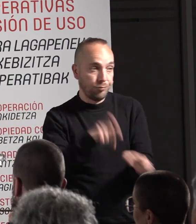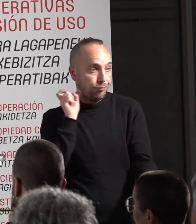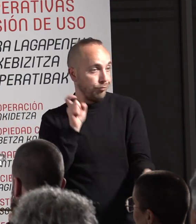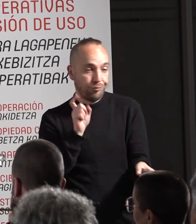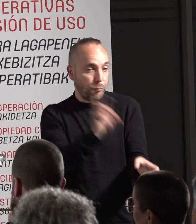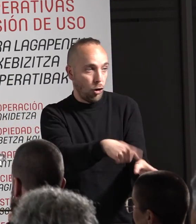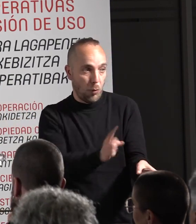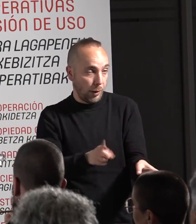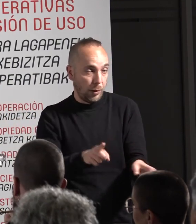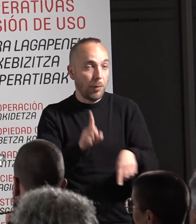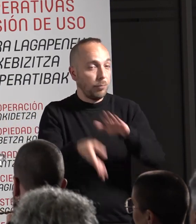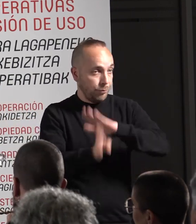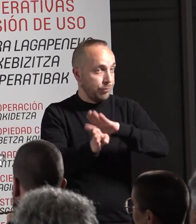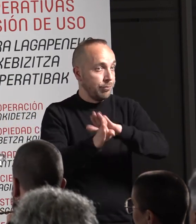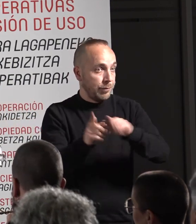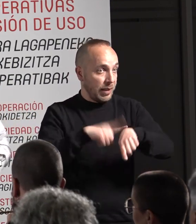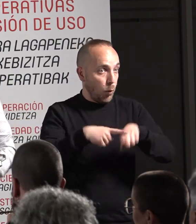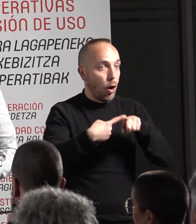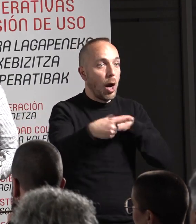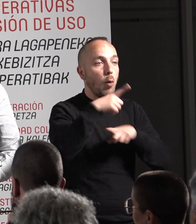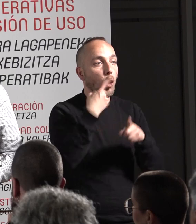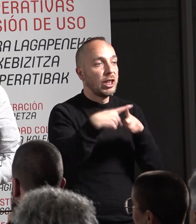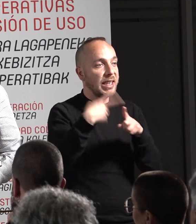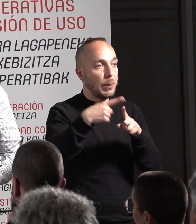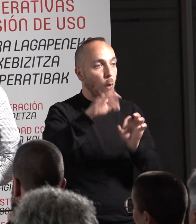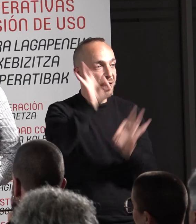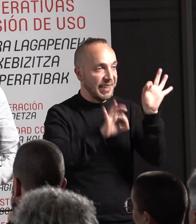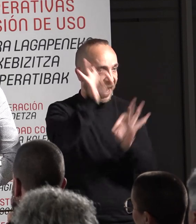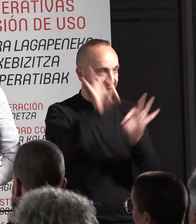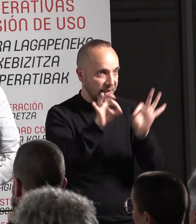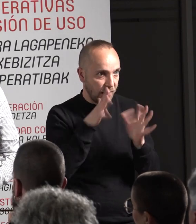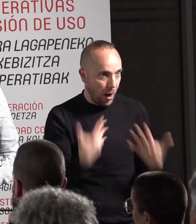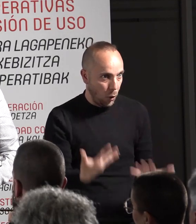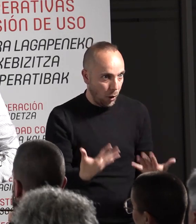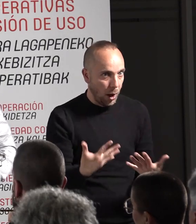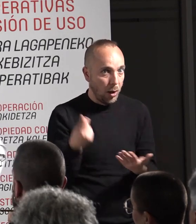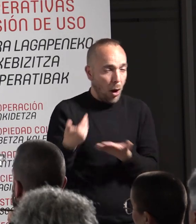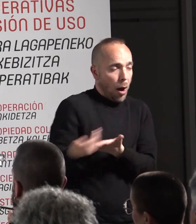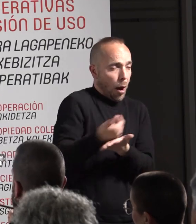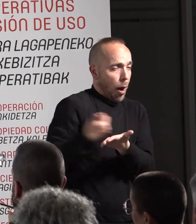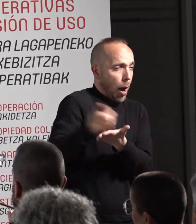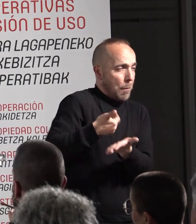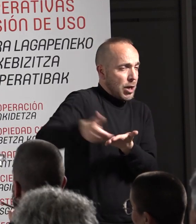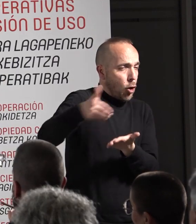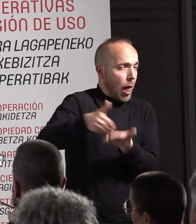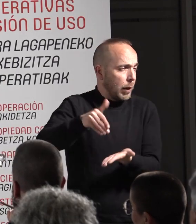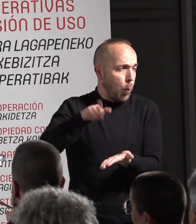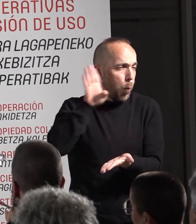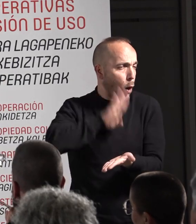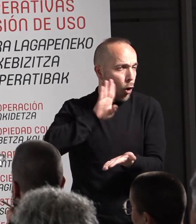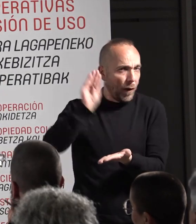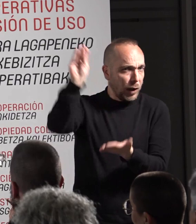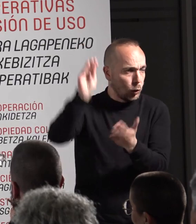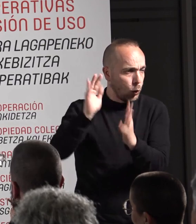lo seguirá por mucho tiempo, porque con los tipos de interés que tenemos y ganando las millonadas pornográficas que han ganado en sus cuentas